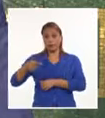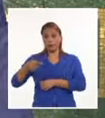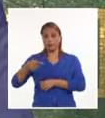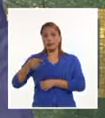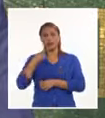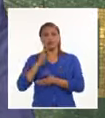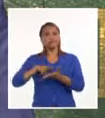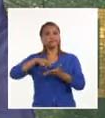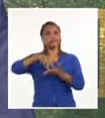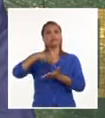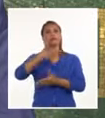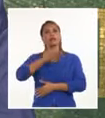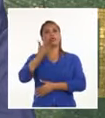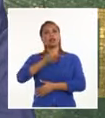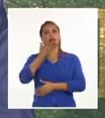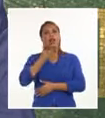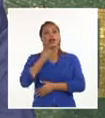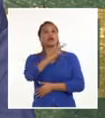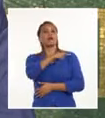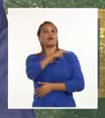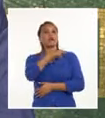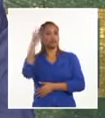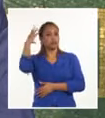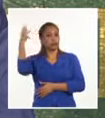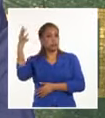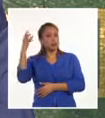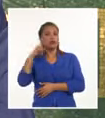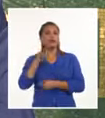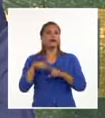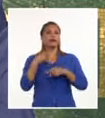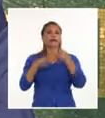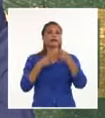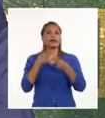de Estado y de Gobierno la construcción de